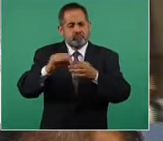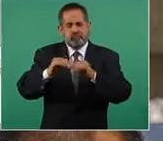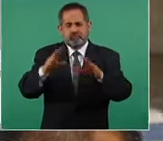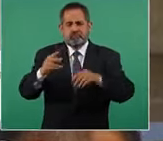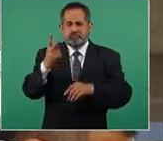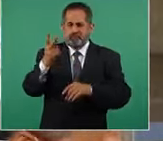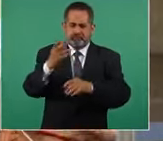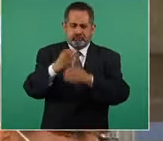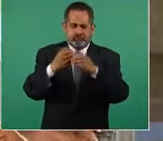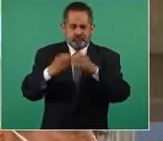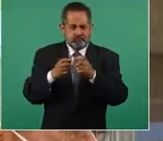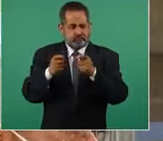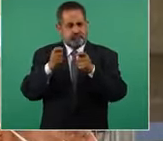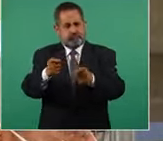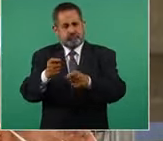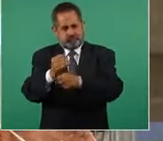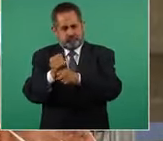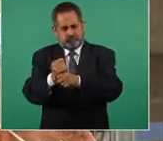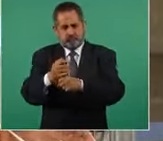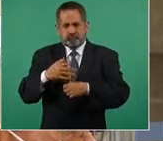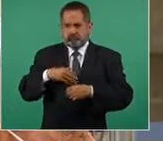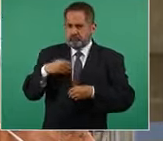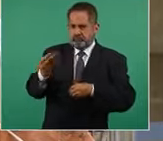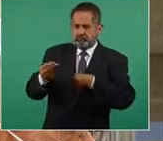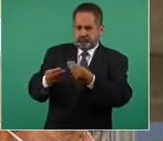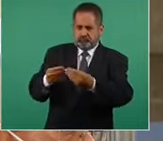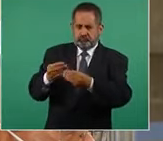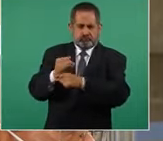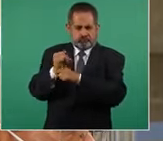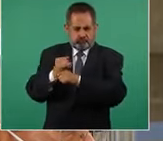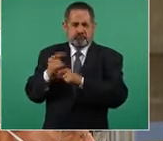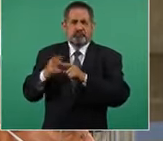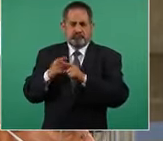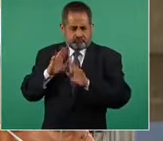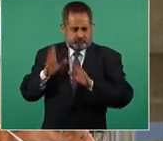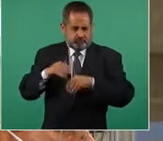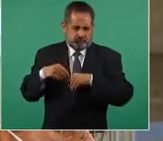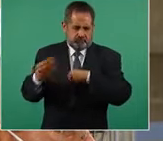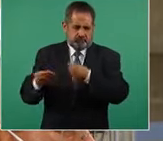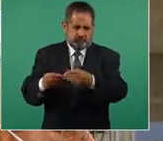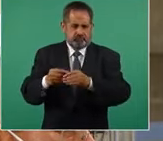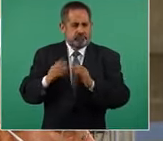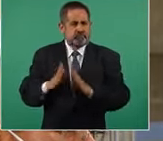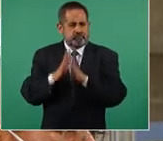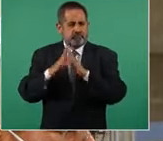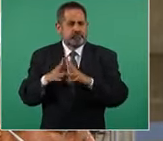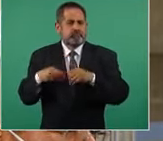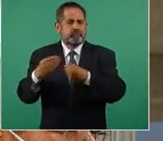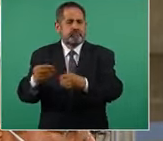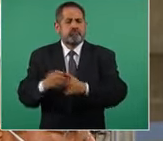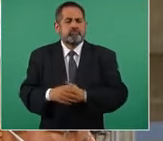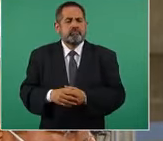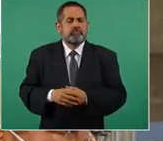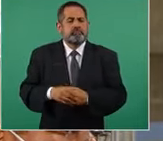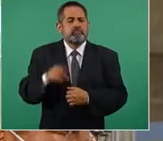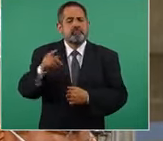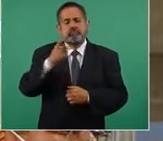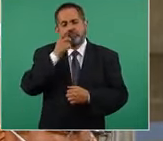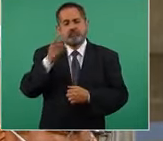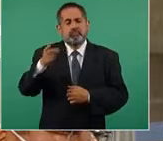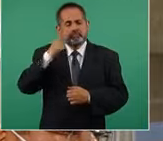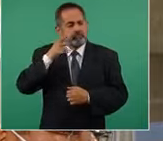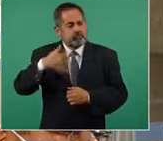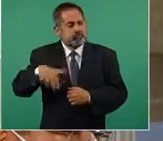dos tareas, las cuales quiero entregarlas al término, si usted me lo permite, de mi participación. Dejó buscar